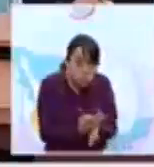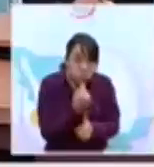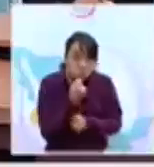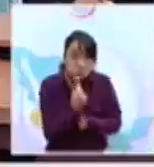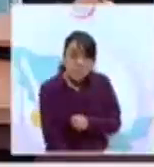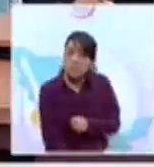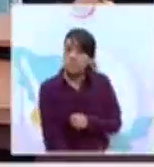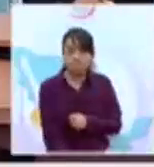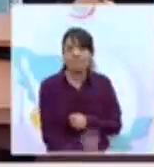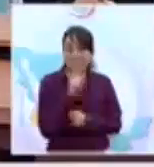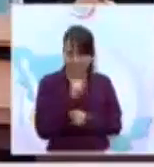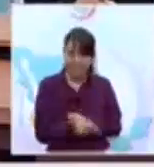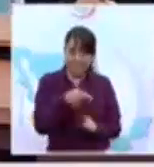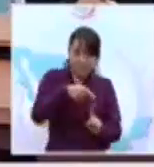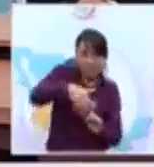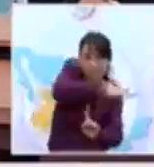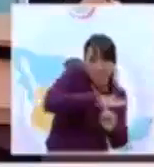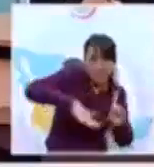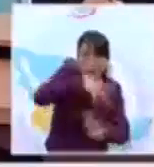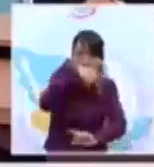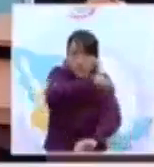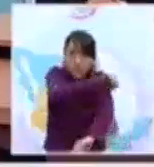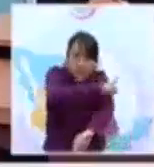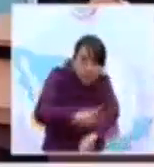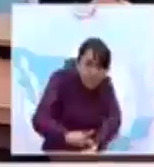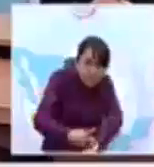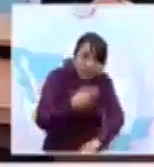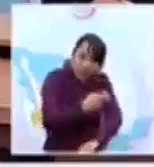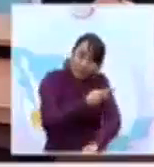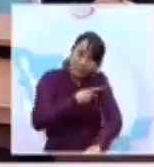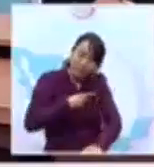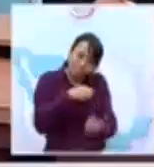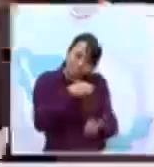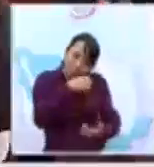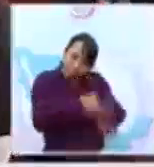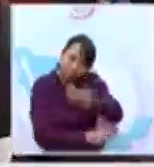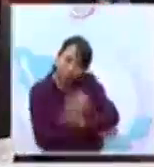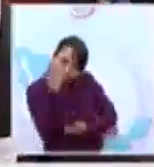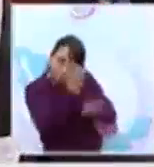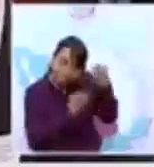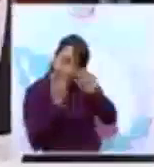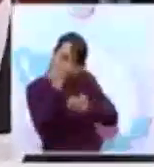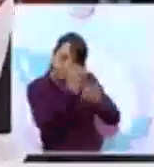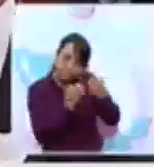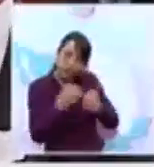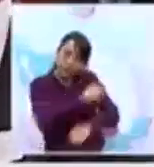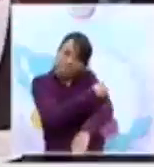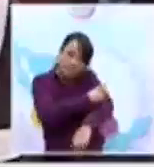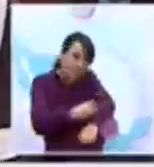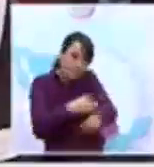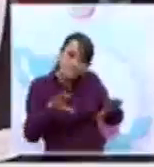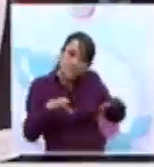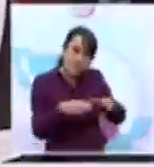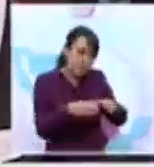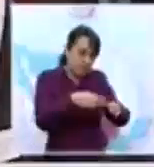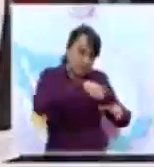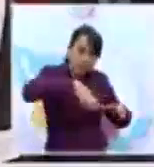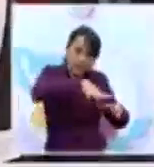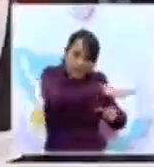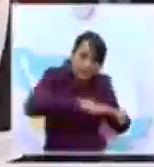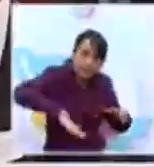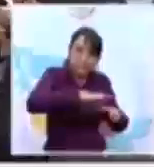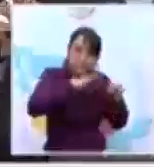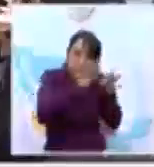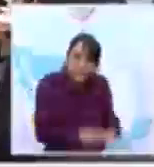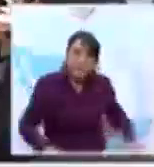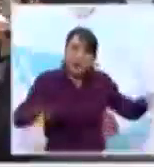del desarrollo a través de la estructura, considerando a la familia como actor central en una sociedad con mayor equidad